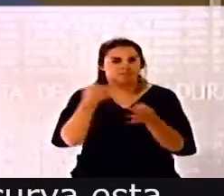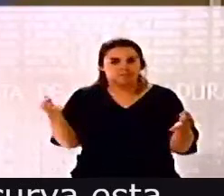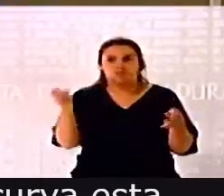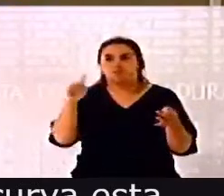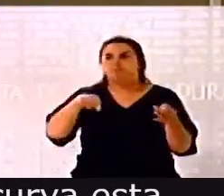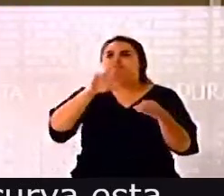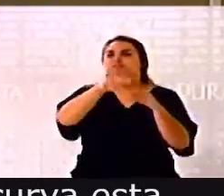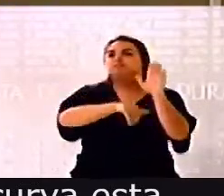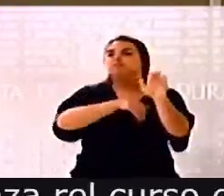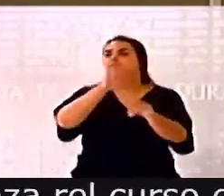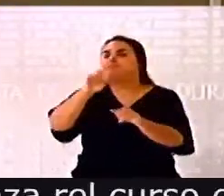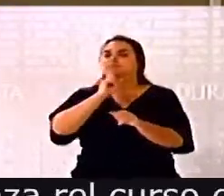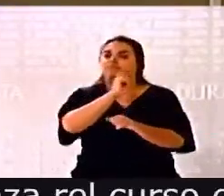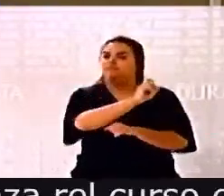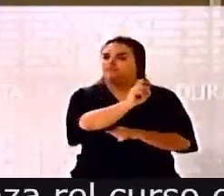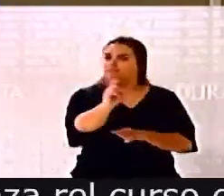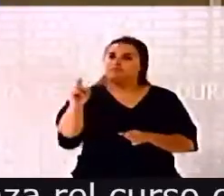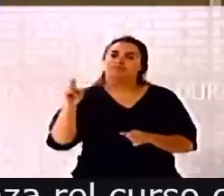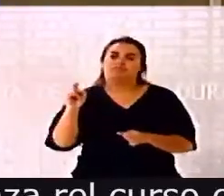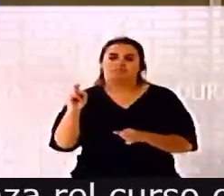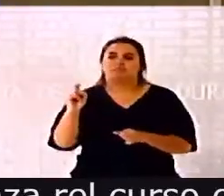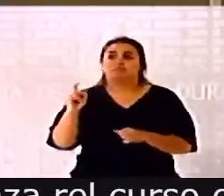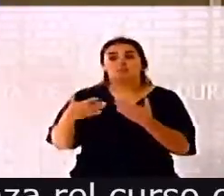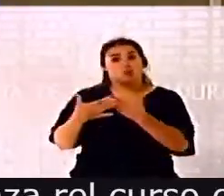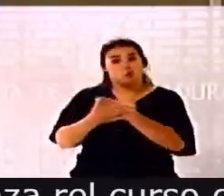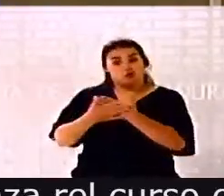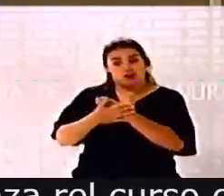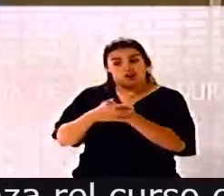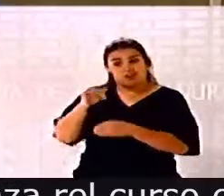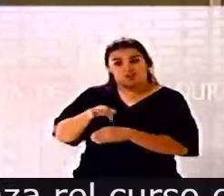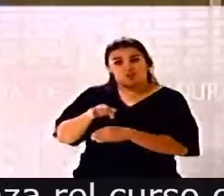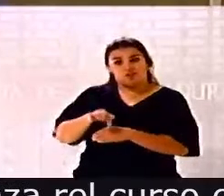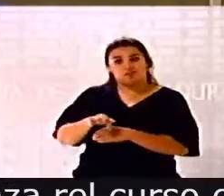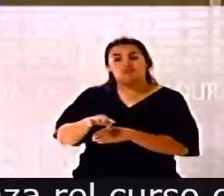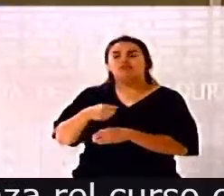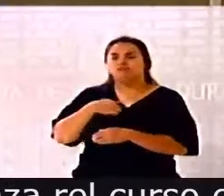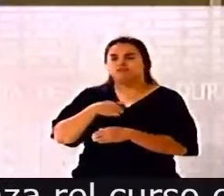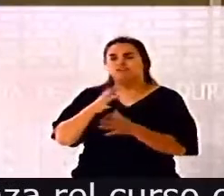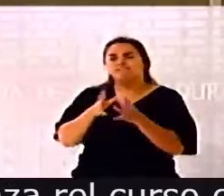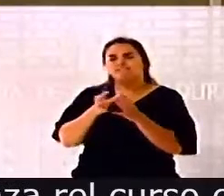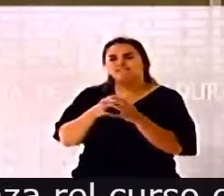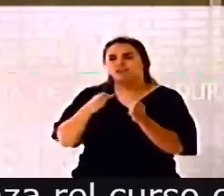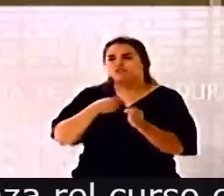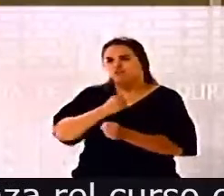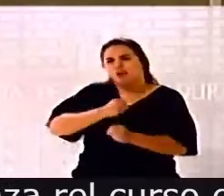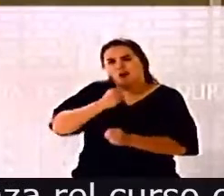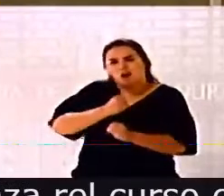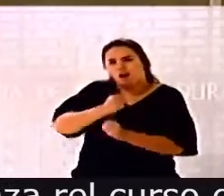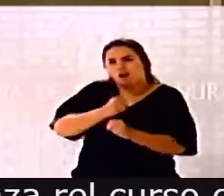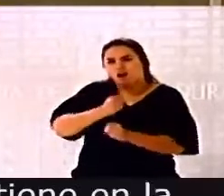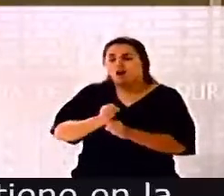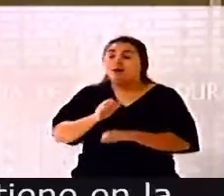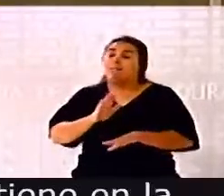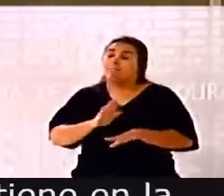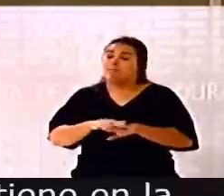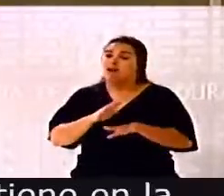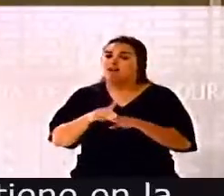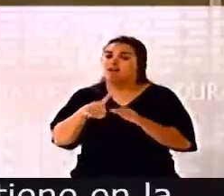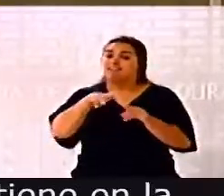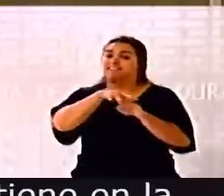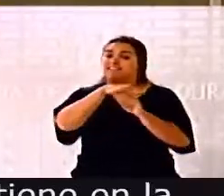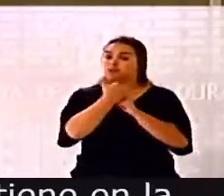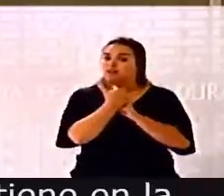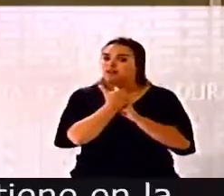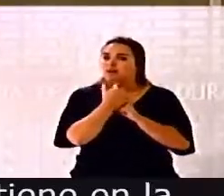llamamiento a que este Gobierno va a poner todo lo que tiene encima de la mesa para poder afrontar esta